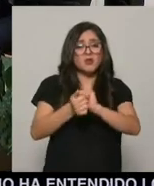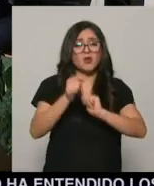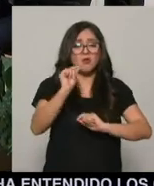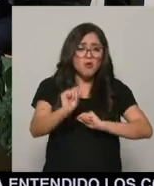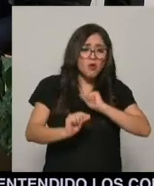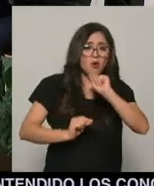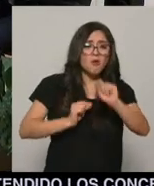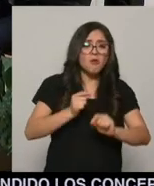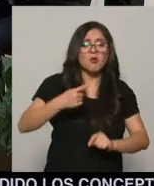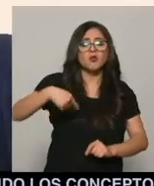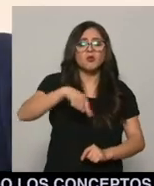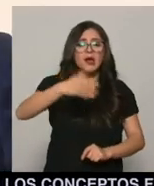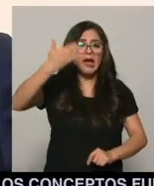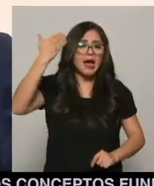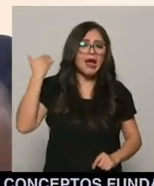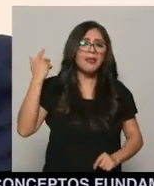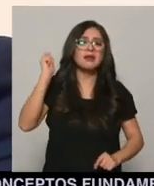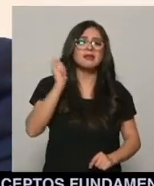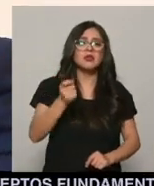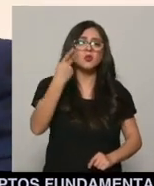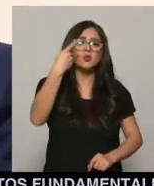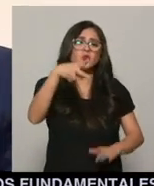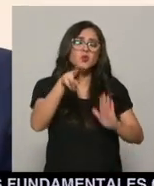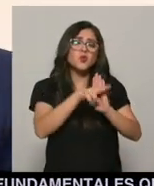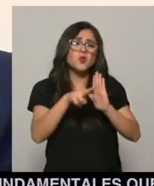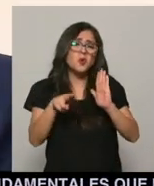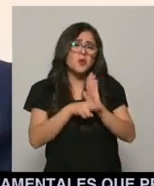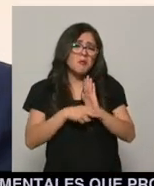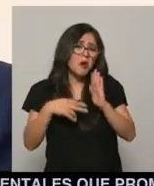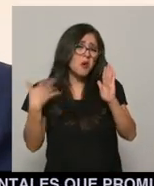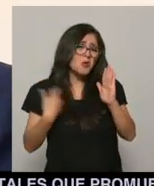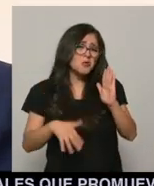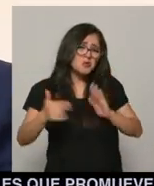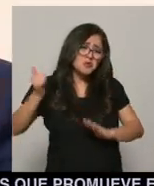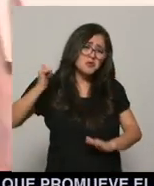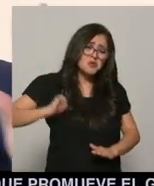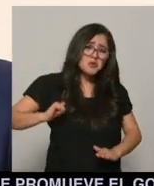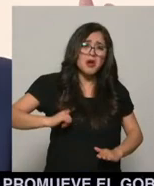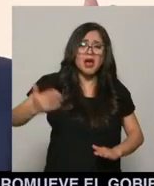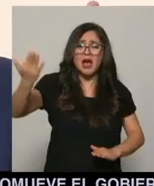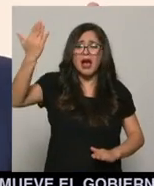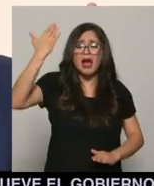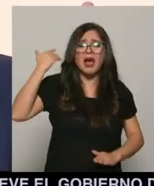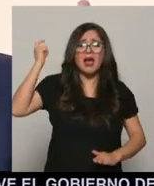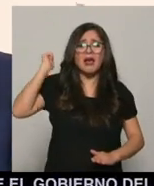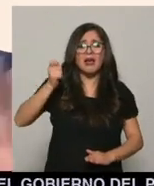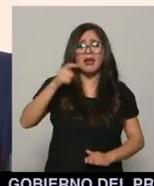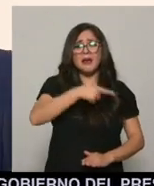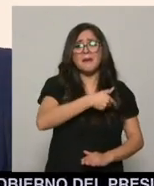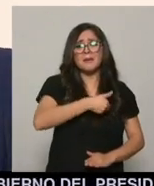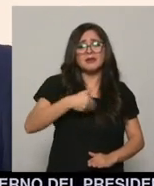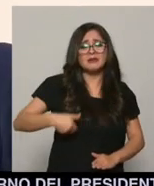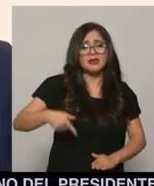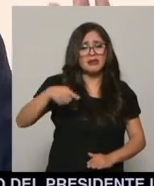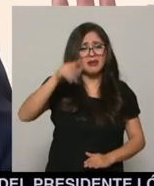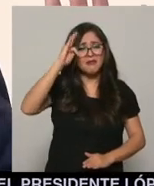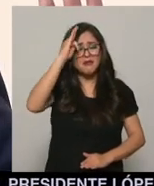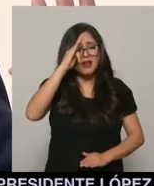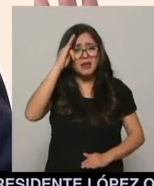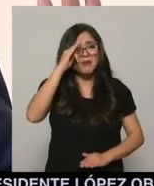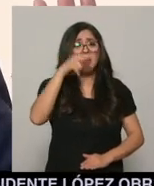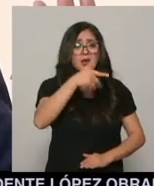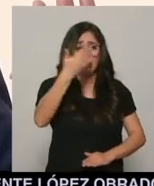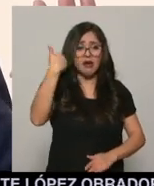cabo con una vieja norma. Esa norma la pusieron cuando llegó Felipe Calderón, que llegó totalmente ilegítimo porque se